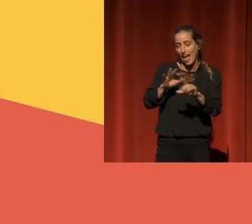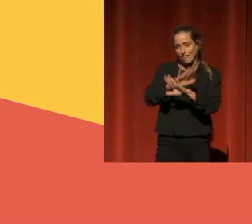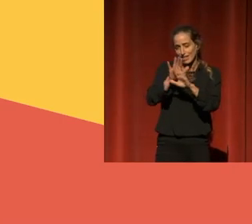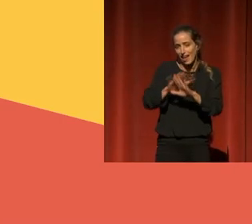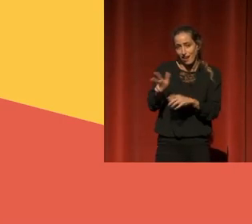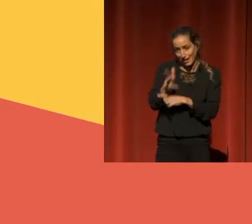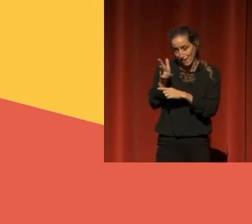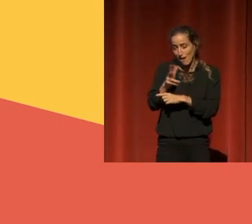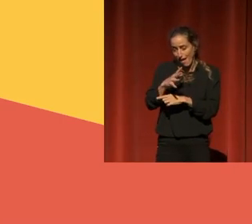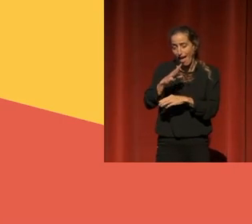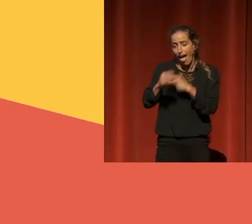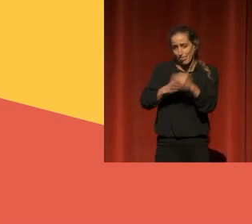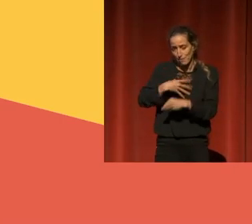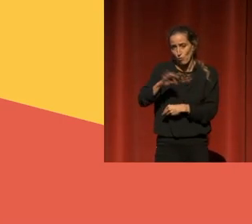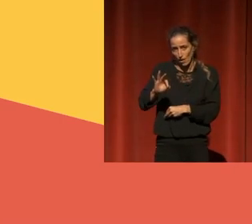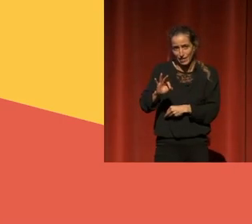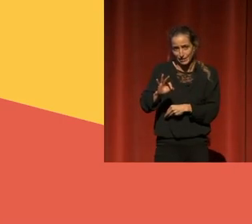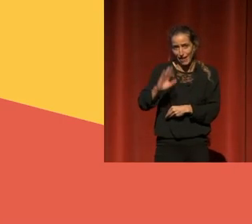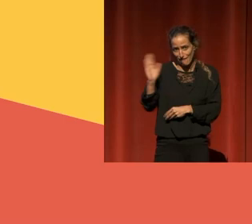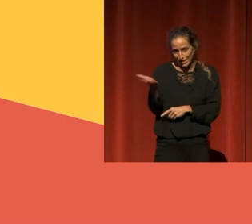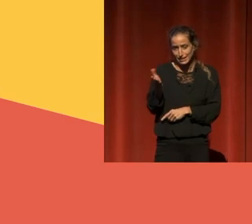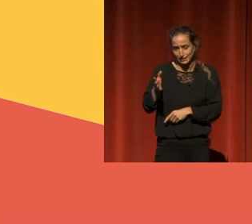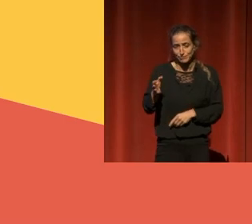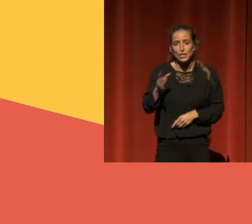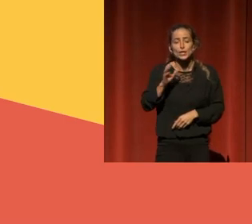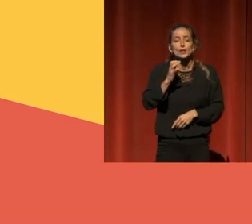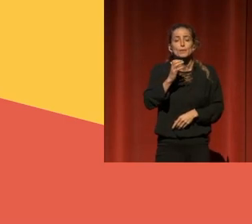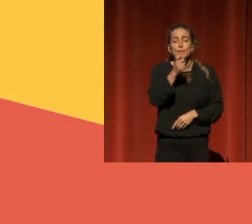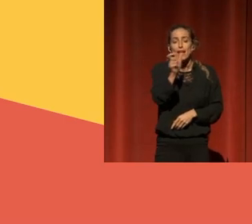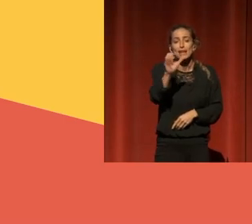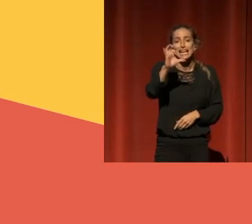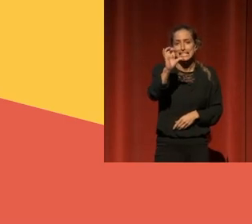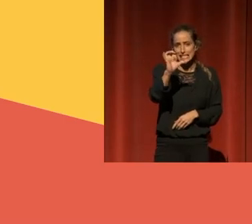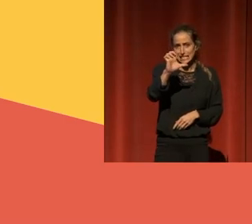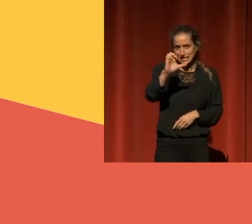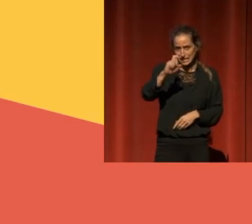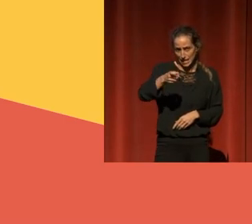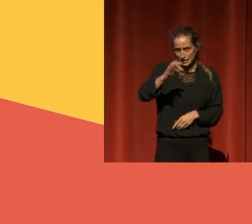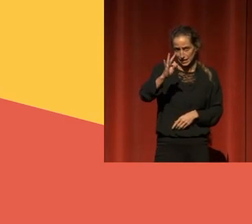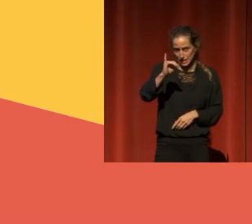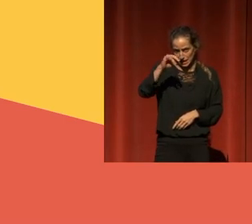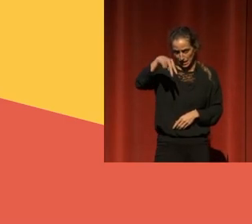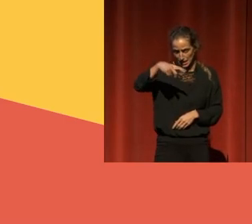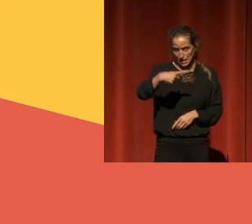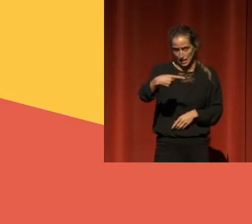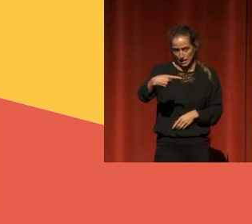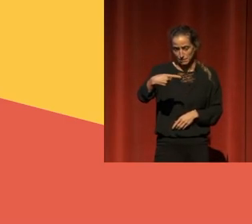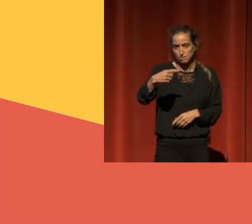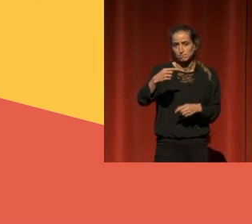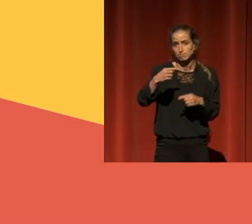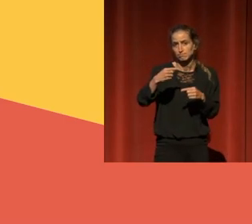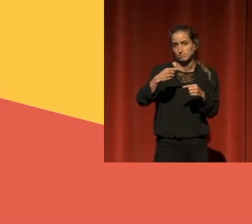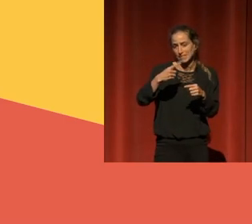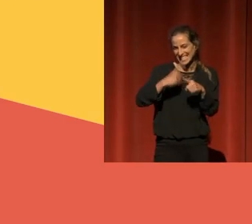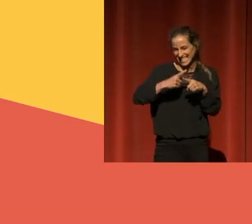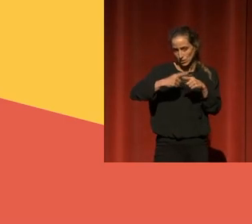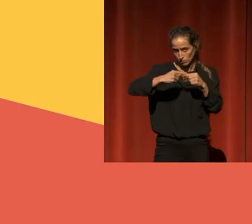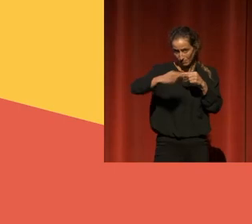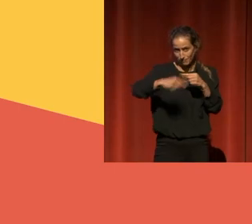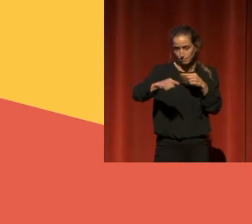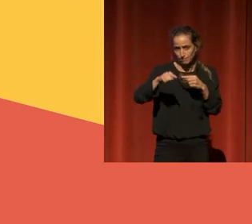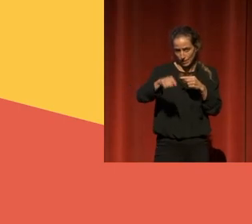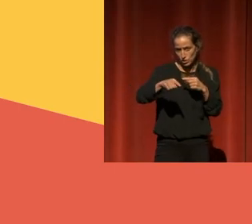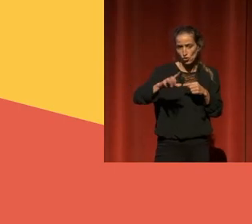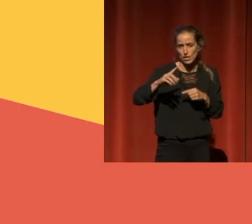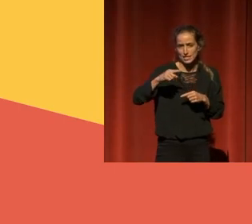que el sexting aparte de otros delitos que hay el sexting que es el para